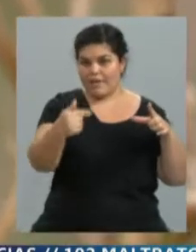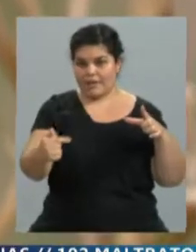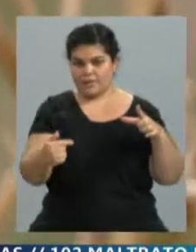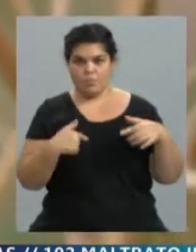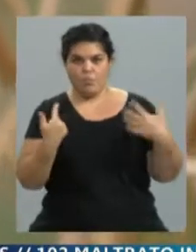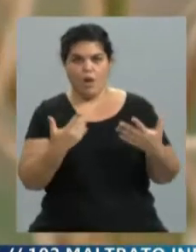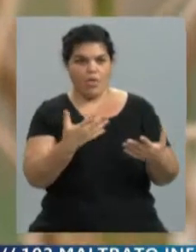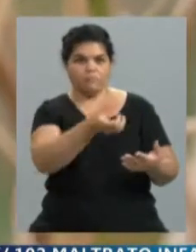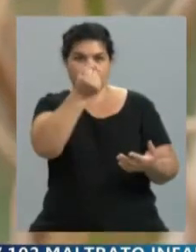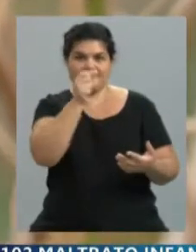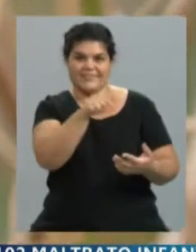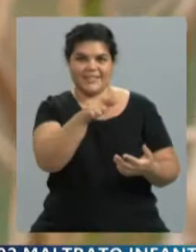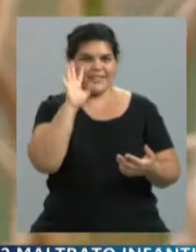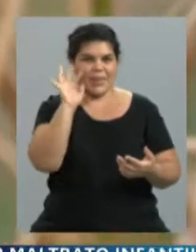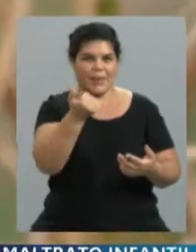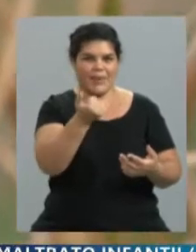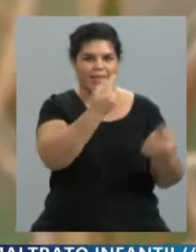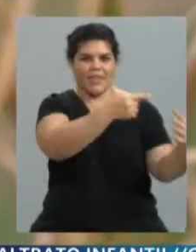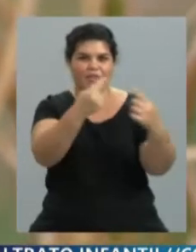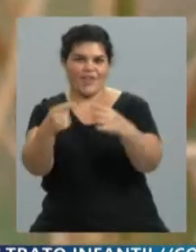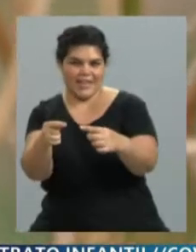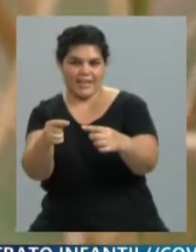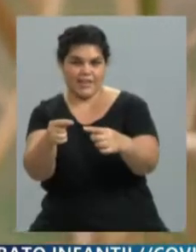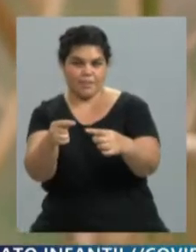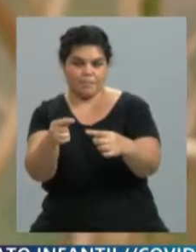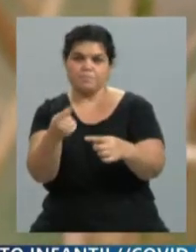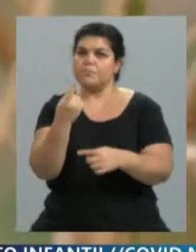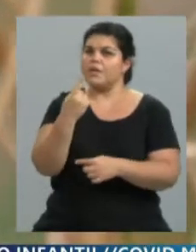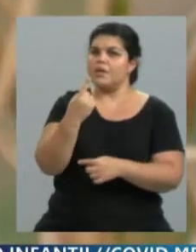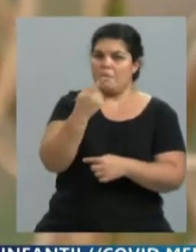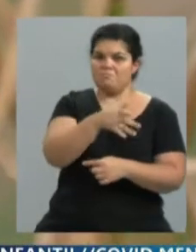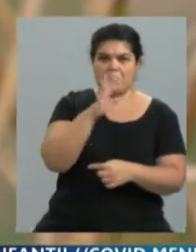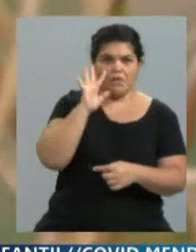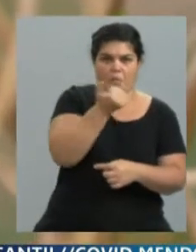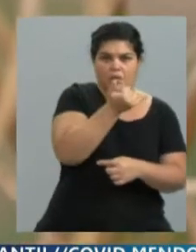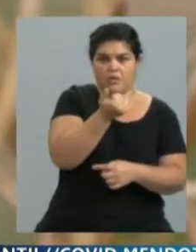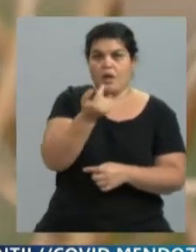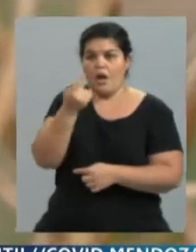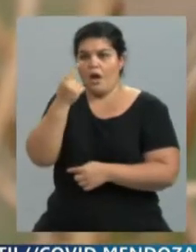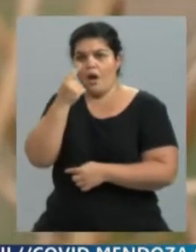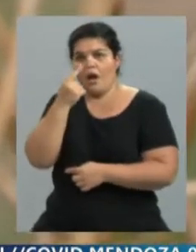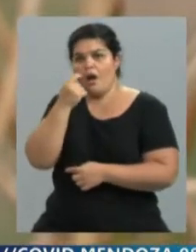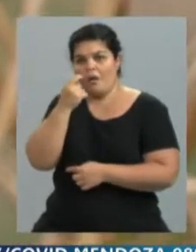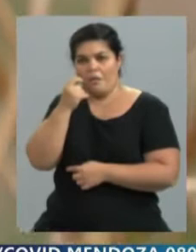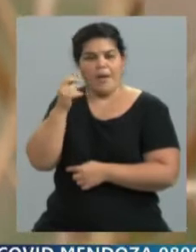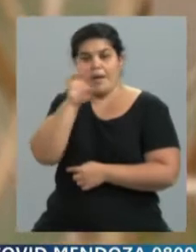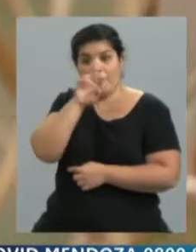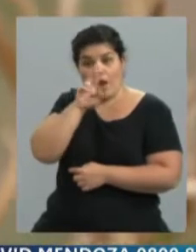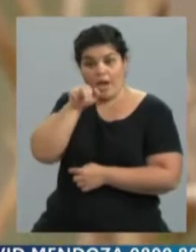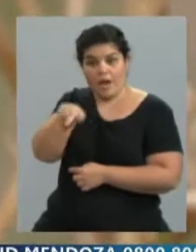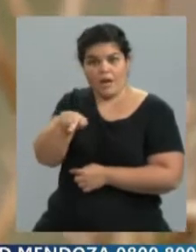como dos individuos distintos y se pueden considerar especies distintas. Pero las hembras son idénticas al ojo humano. Sin embargo,